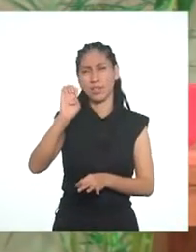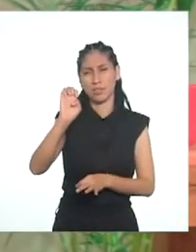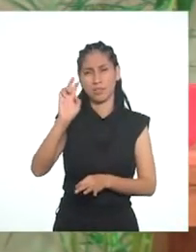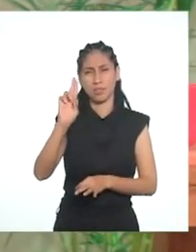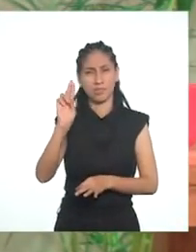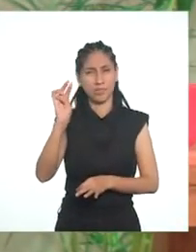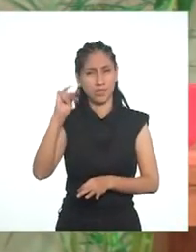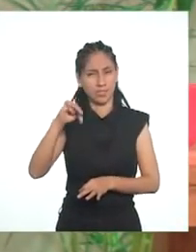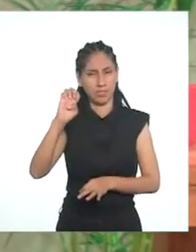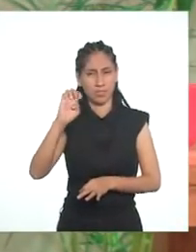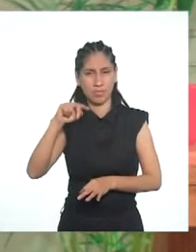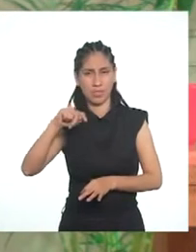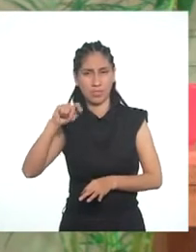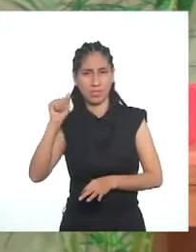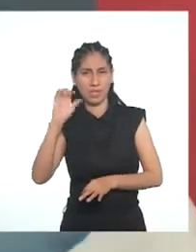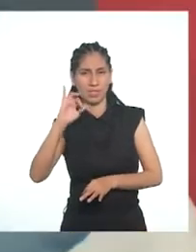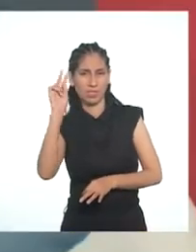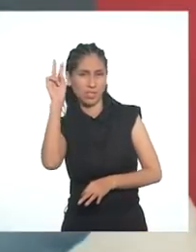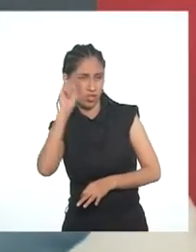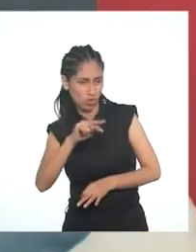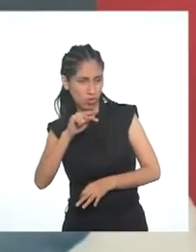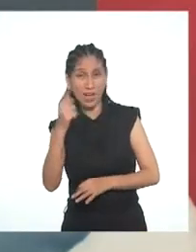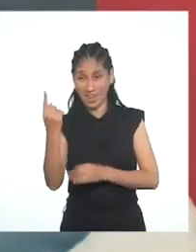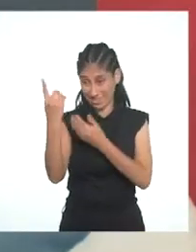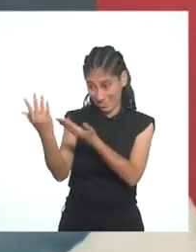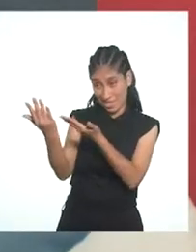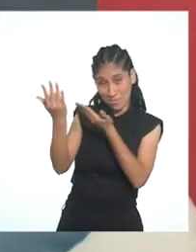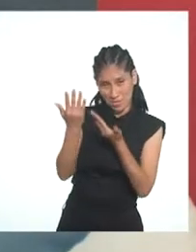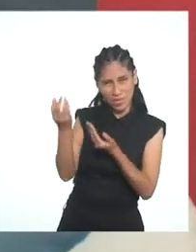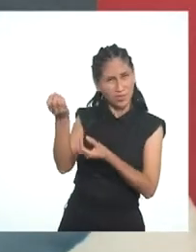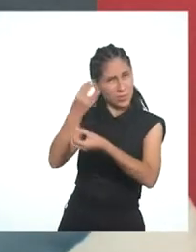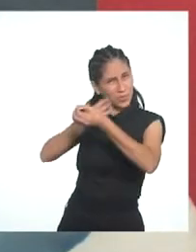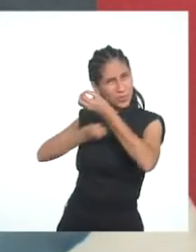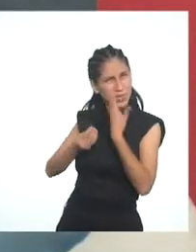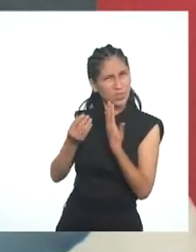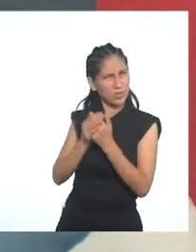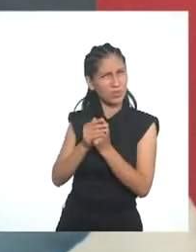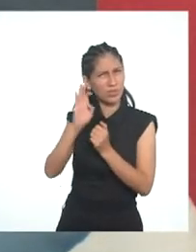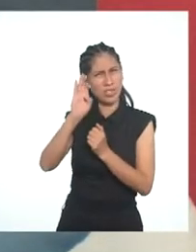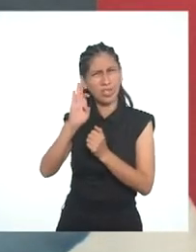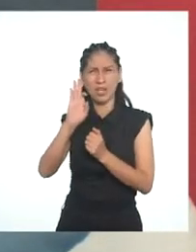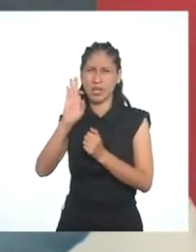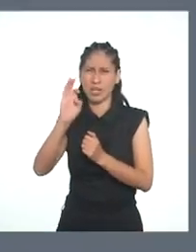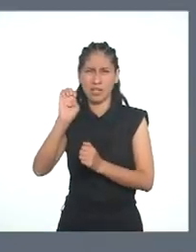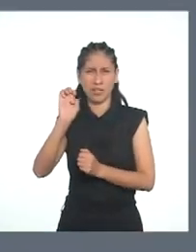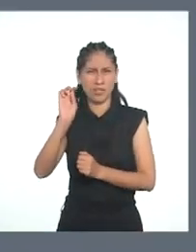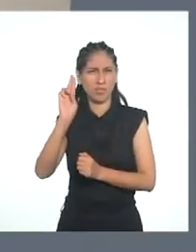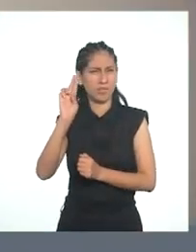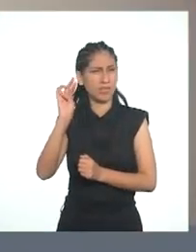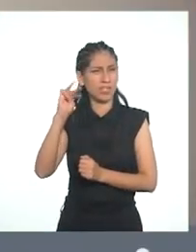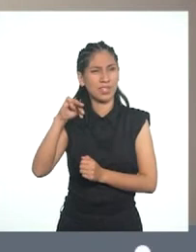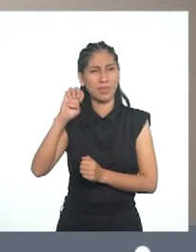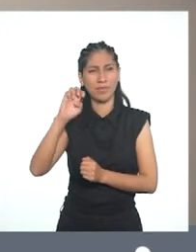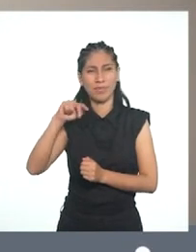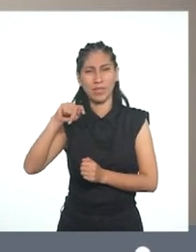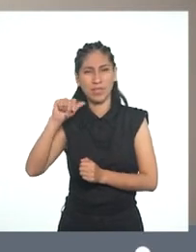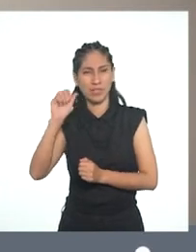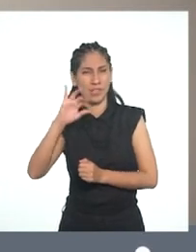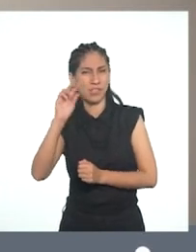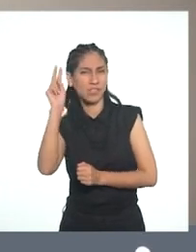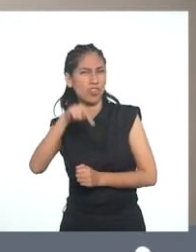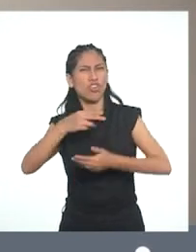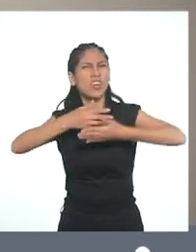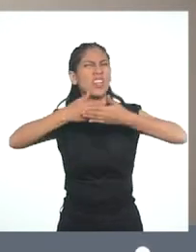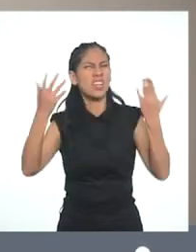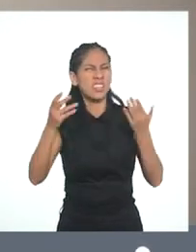un emprendimiento que sabe del tema. Gracias por acompañarnos. Cuéntanos, ¿qué es la fermentación? Hola a todos.